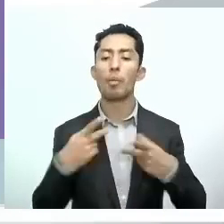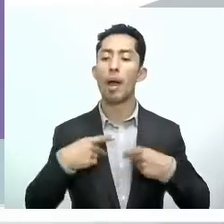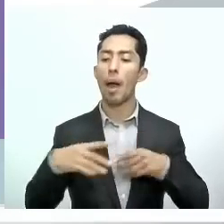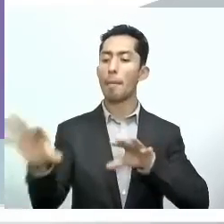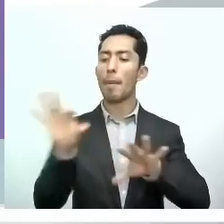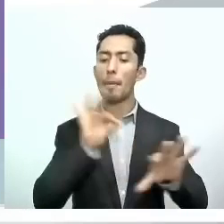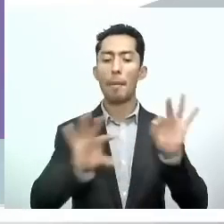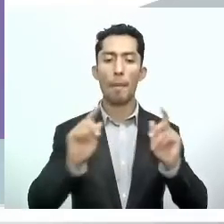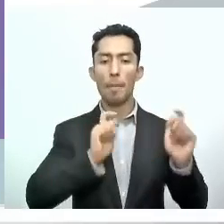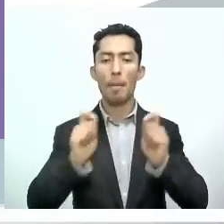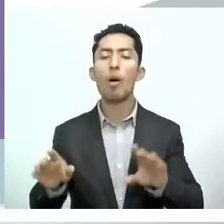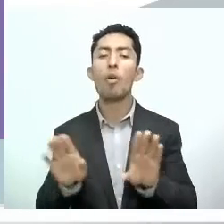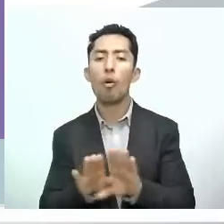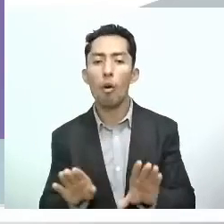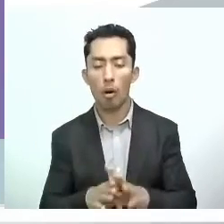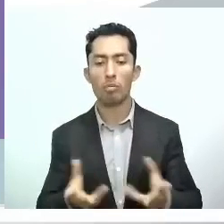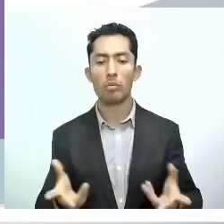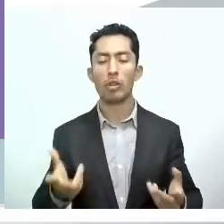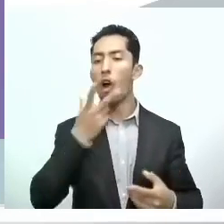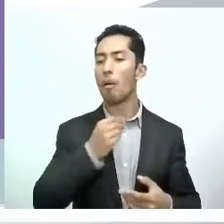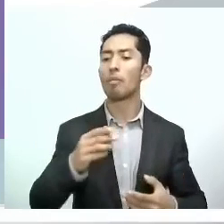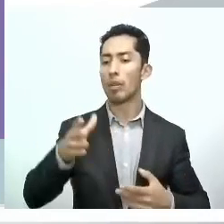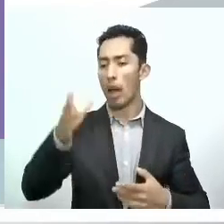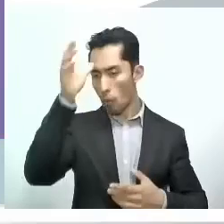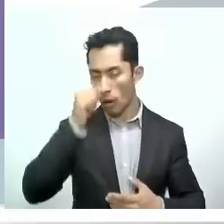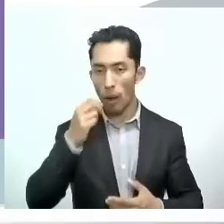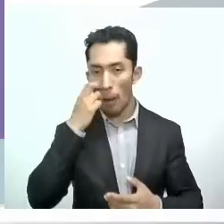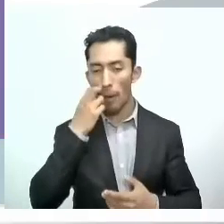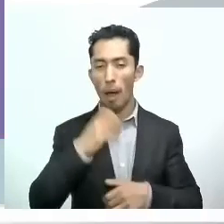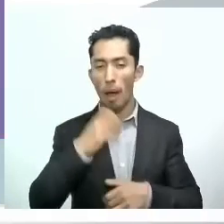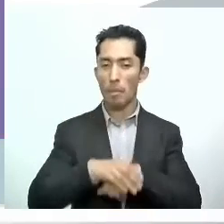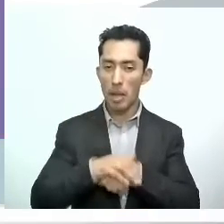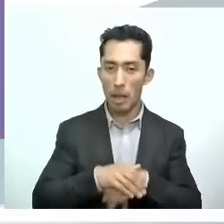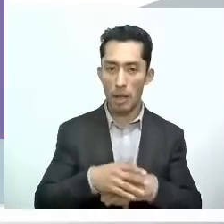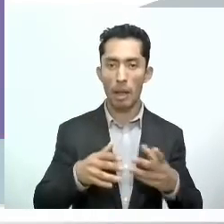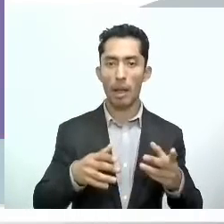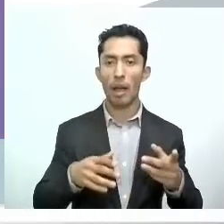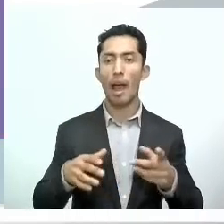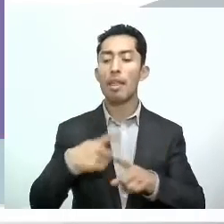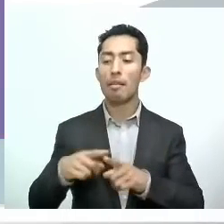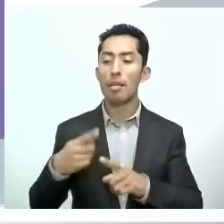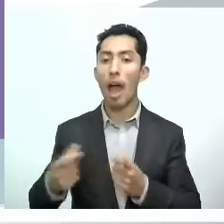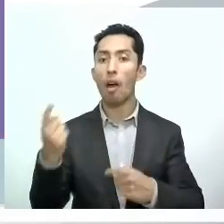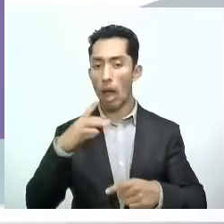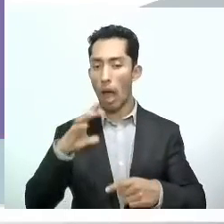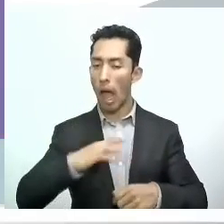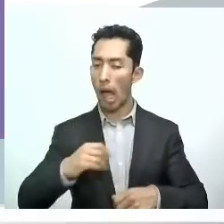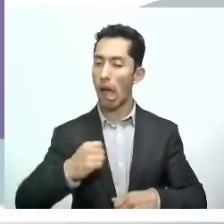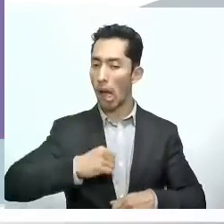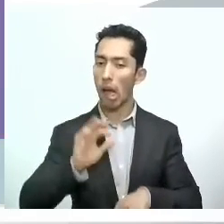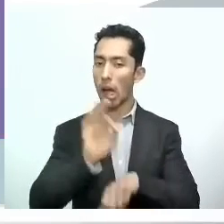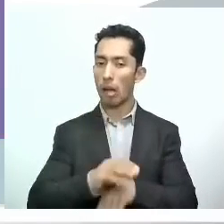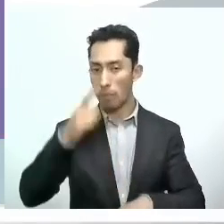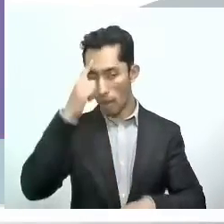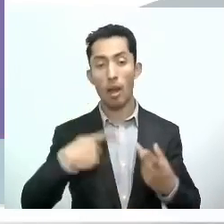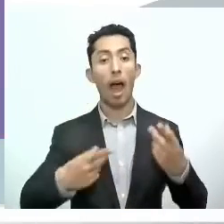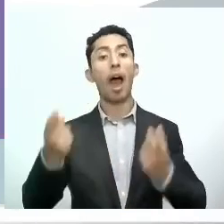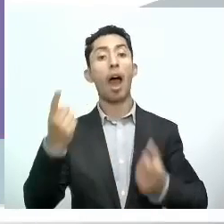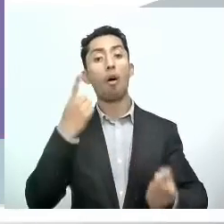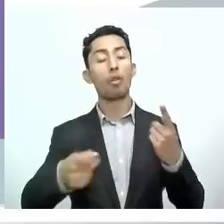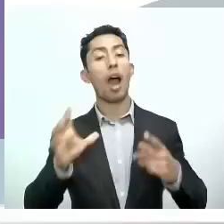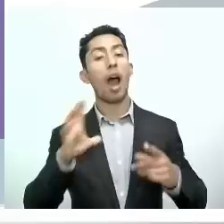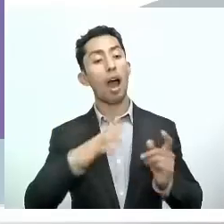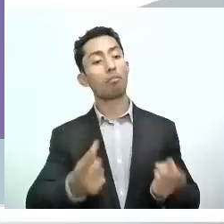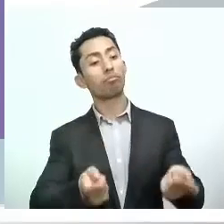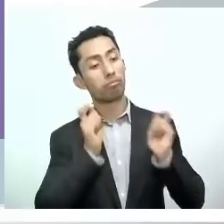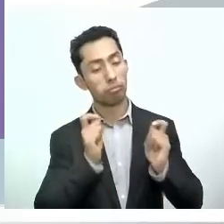pactos patriarcales, nepotismo, amiguismo que operan para que ciertas personas lleguen y ciertas personas